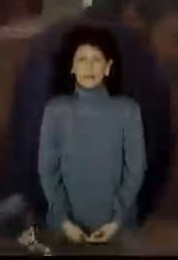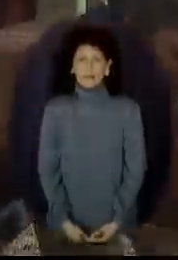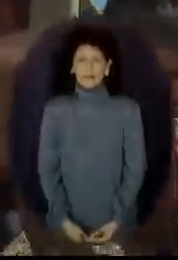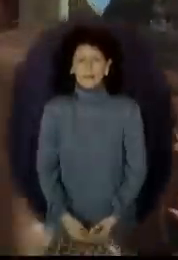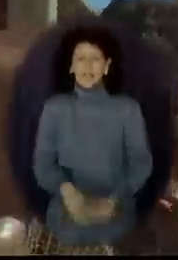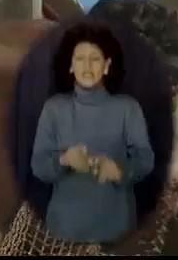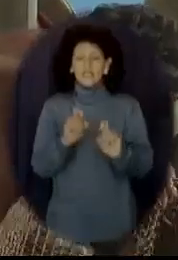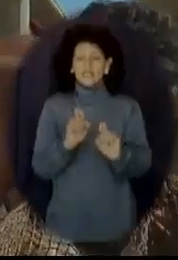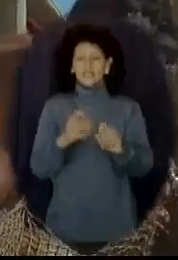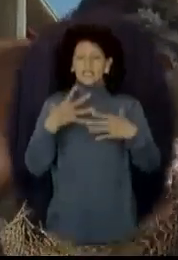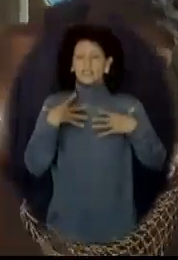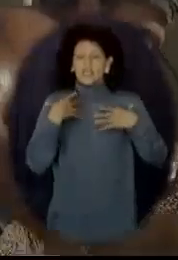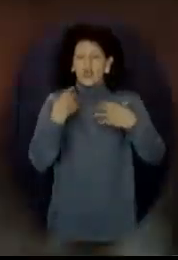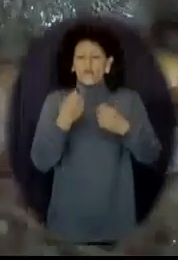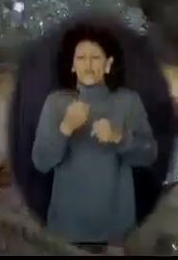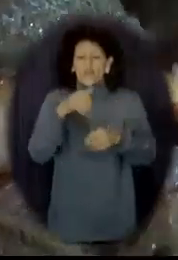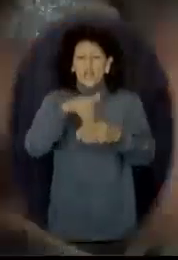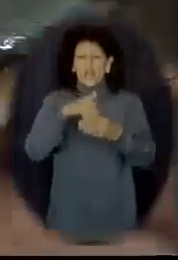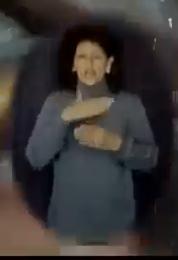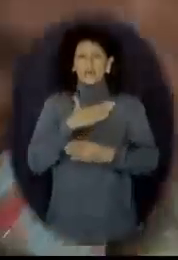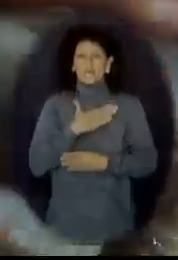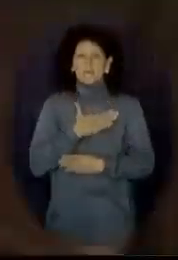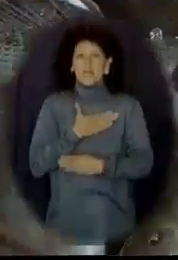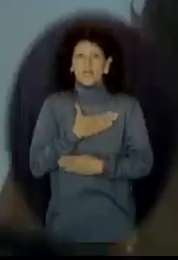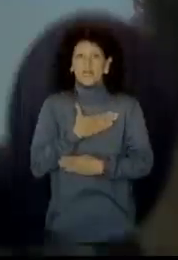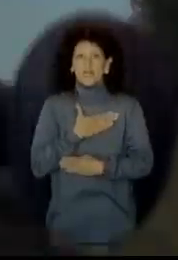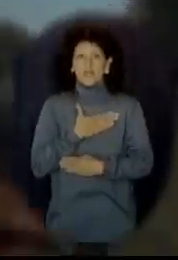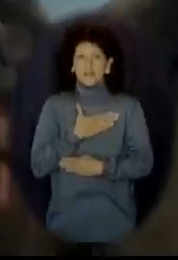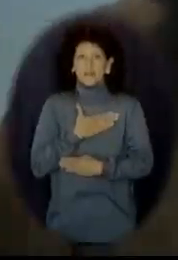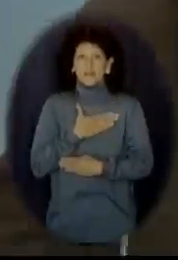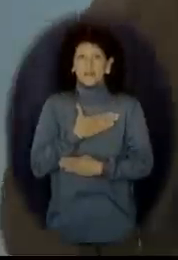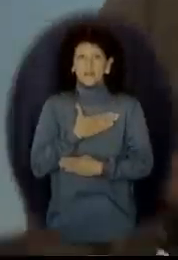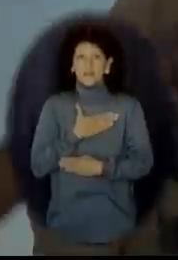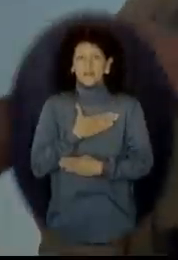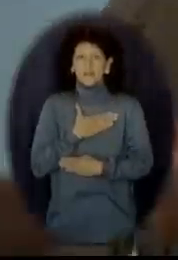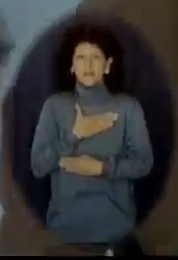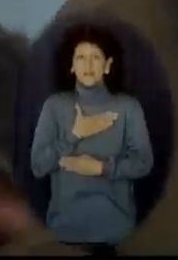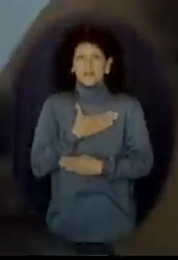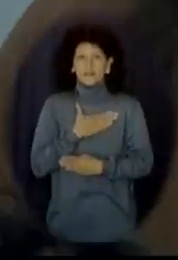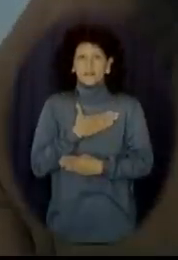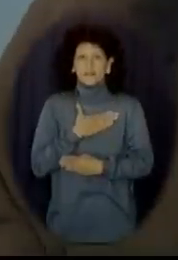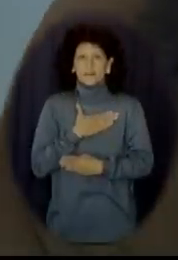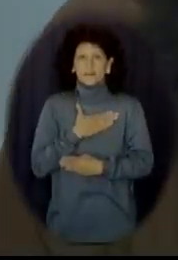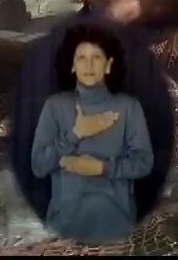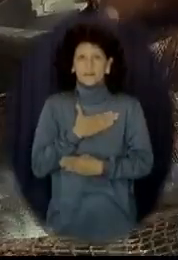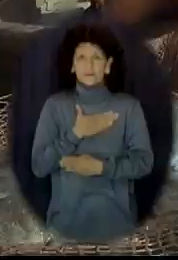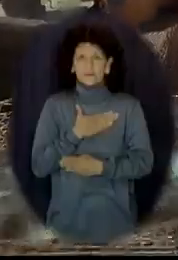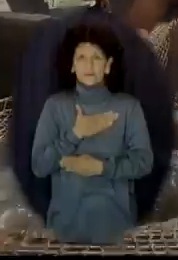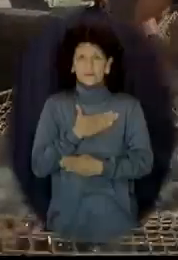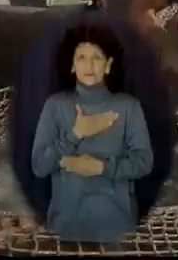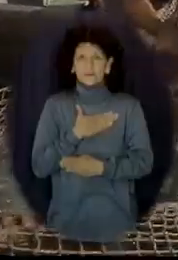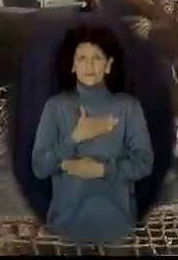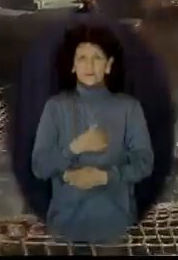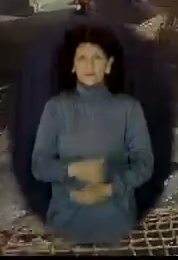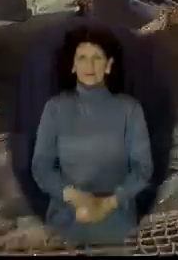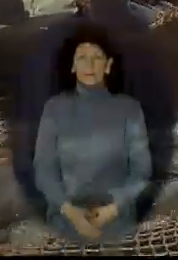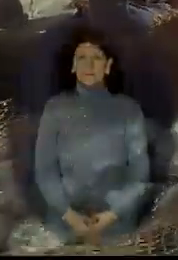Debes tener confianza en mí, Pedro. Es suficiente, es suficiente.